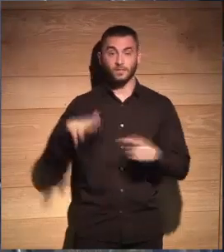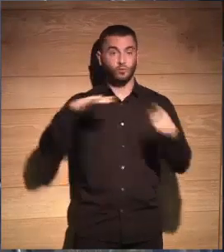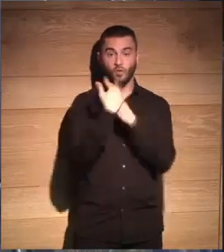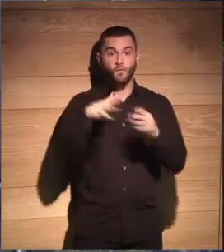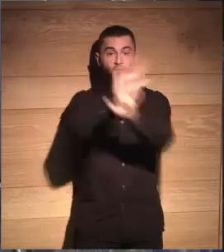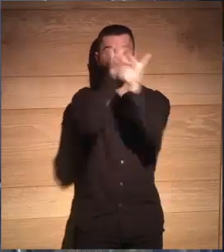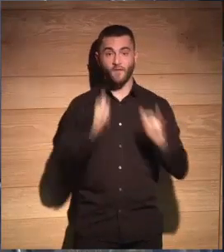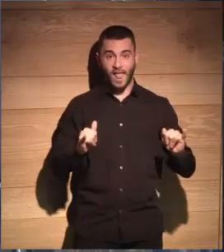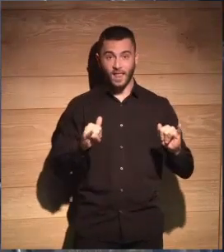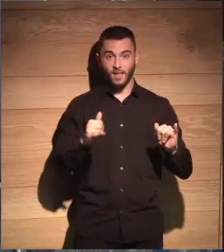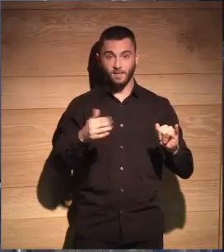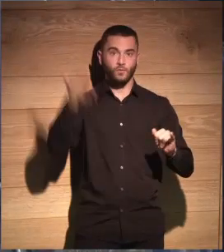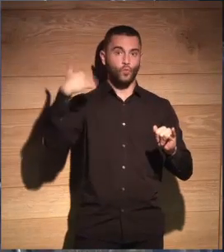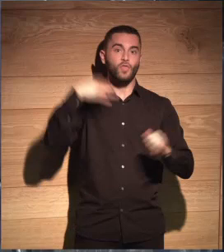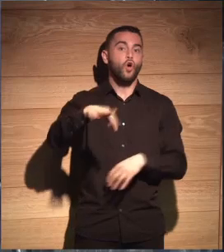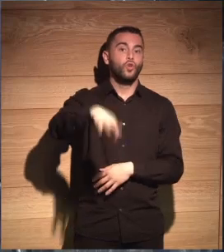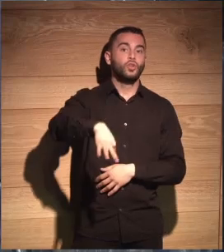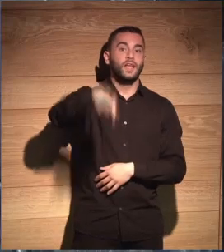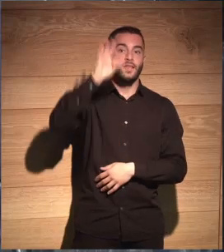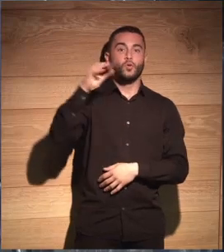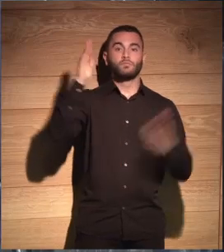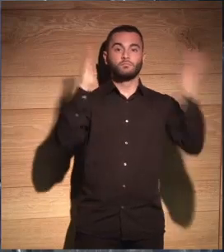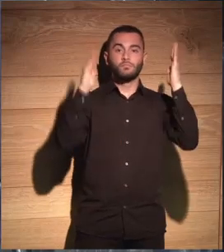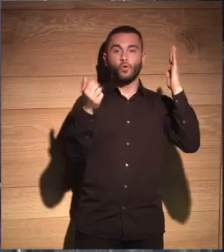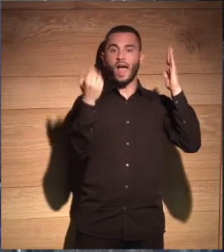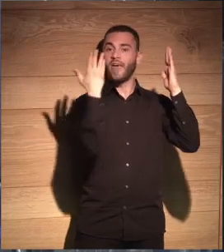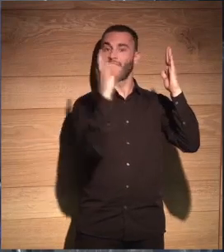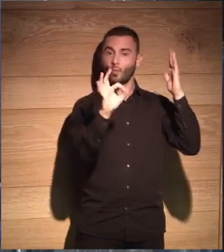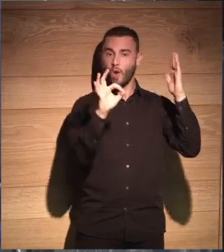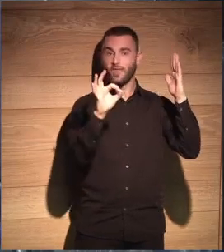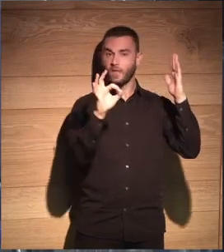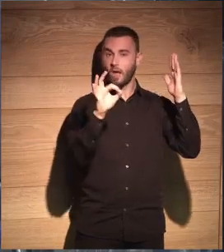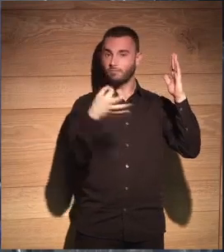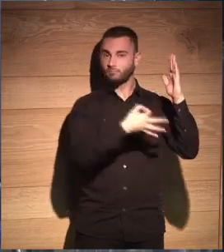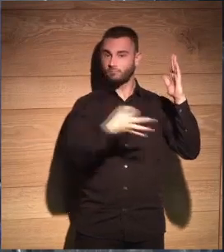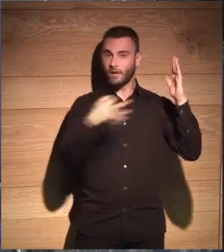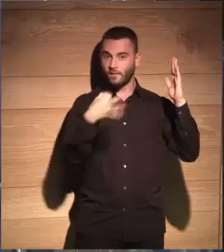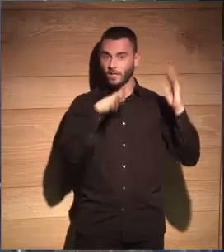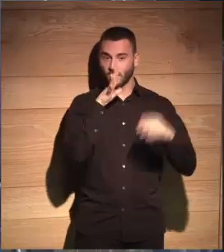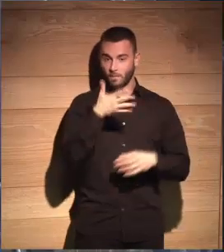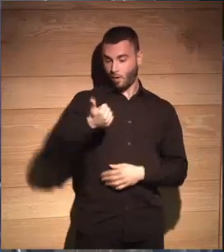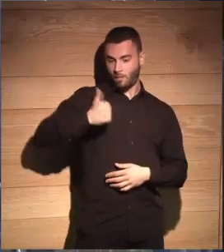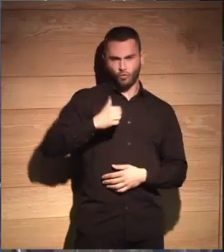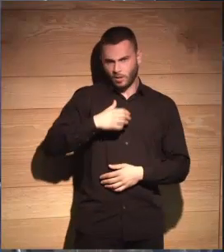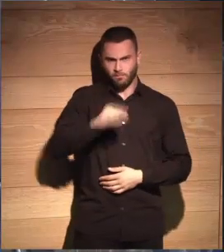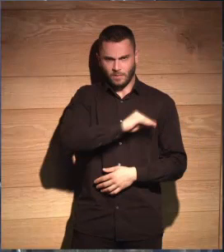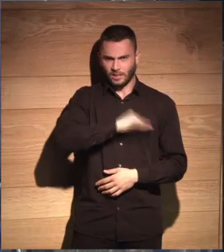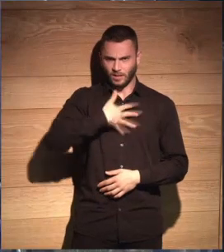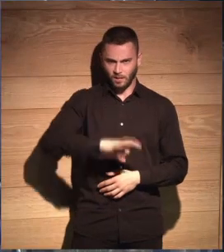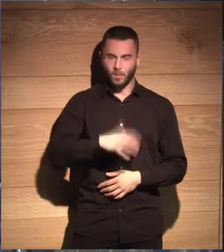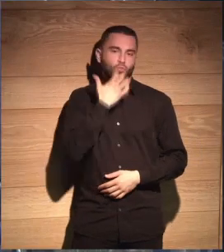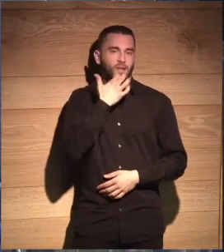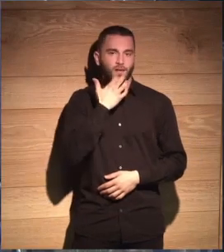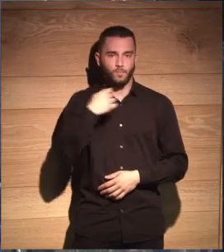que decidimos situarlo en los años 50 porque nos dio pie a un montón de tramas, como decía antes, ¿no? Como la